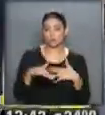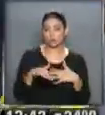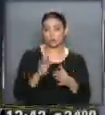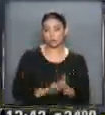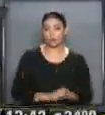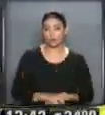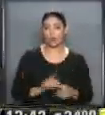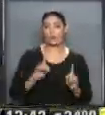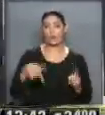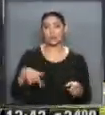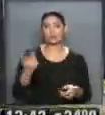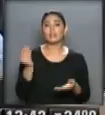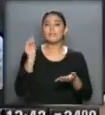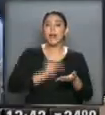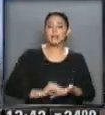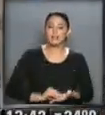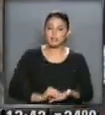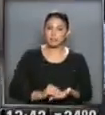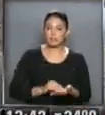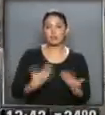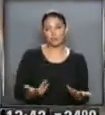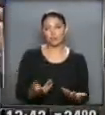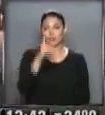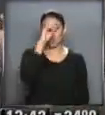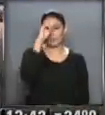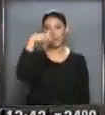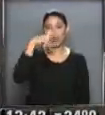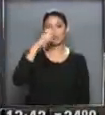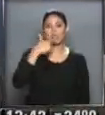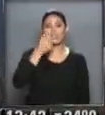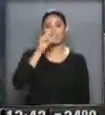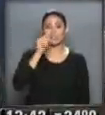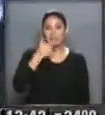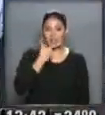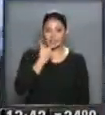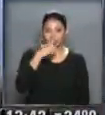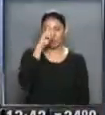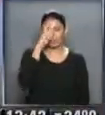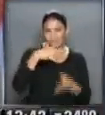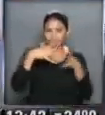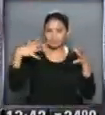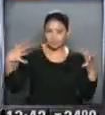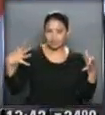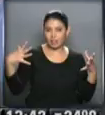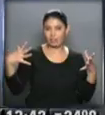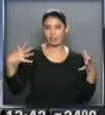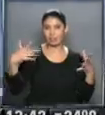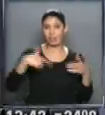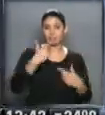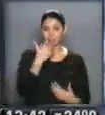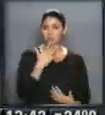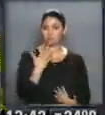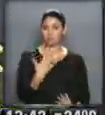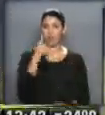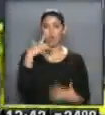eventualidades como esto. A eso se sumó también, por supuesto, el Hospital Posadas, hospital muy, muy grande, muy con mucho